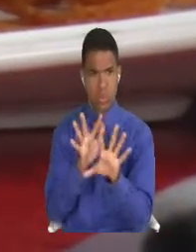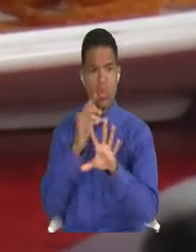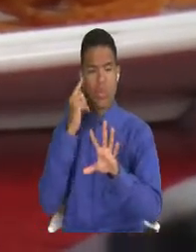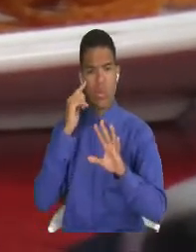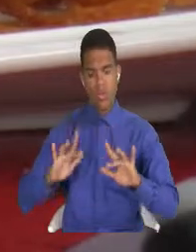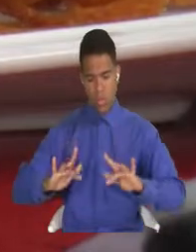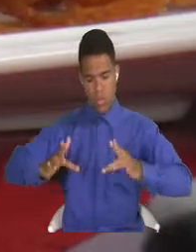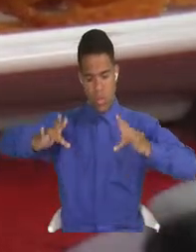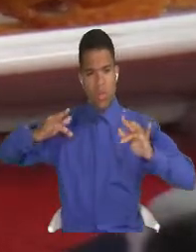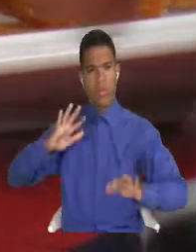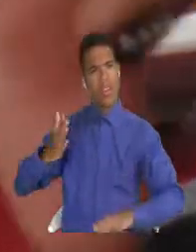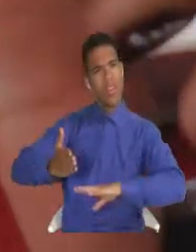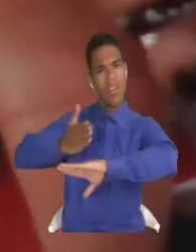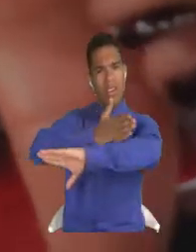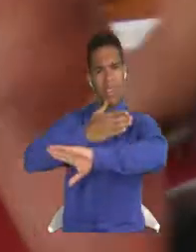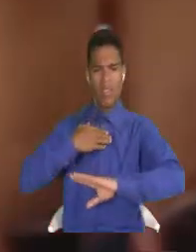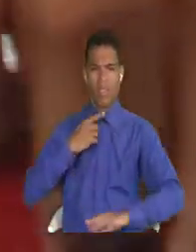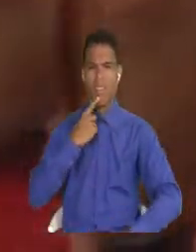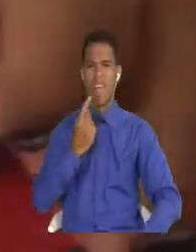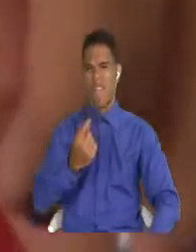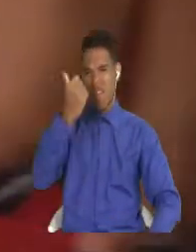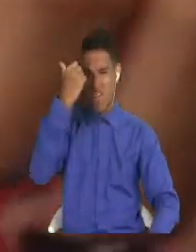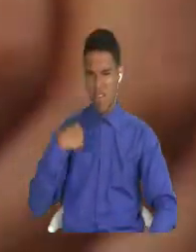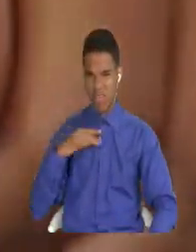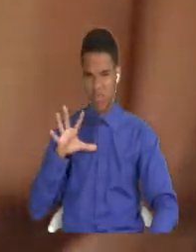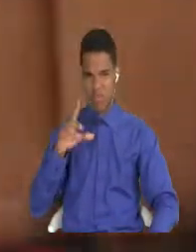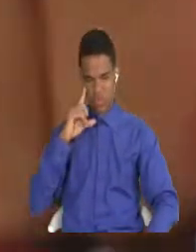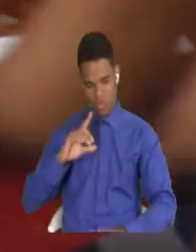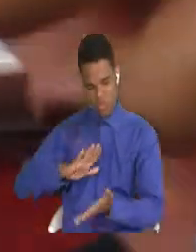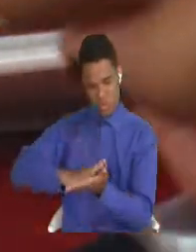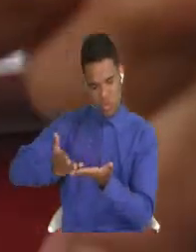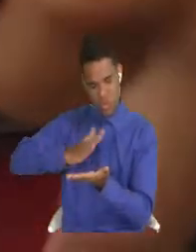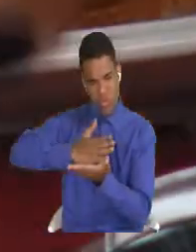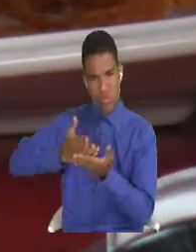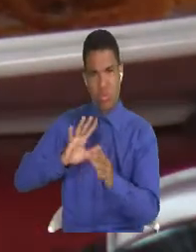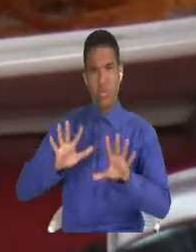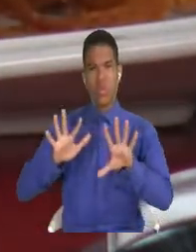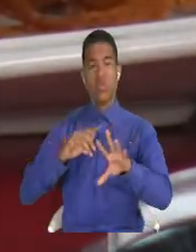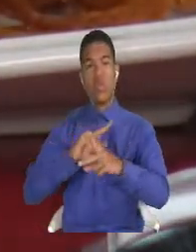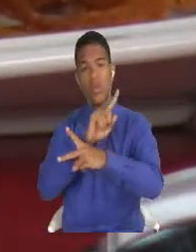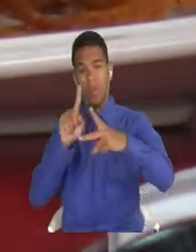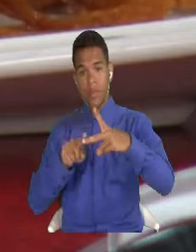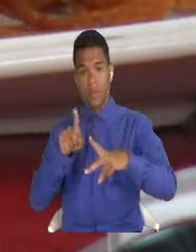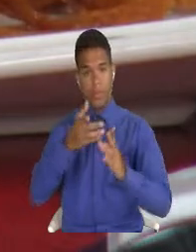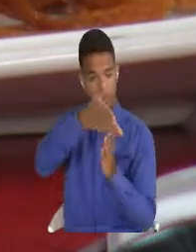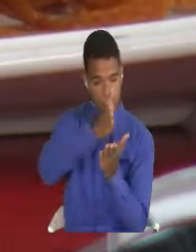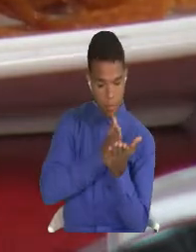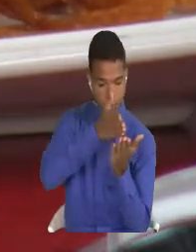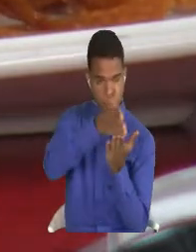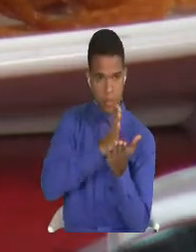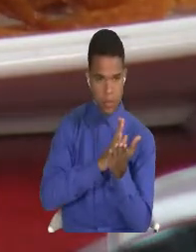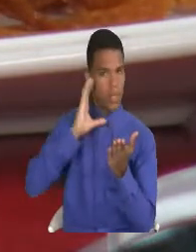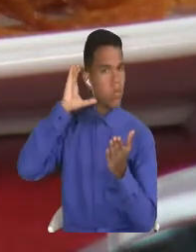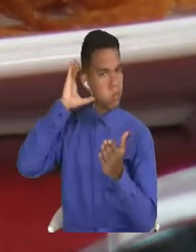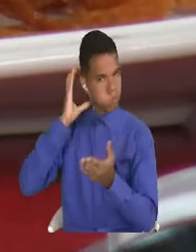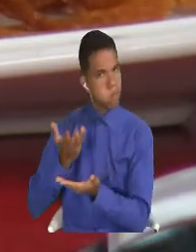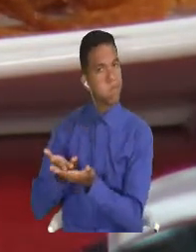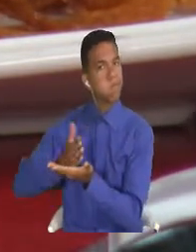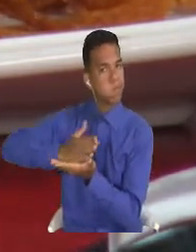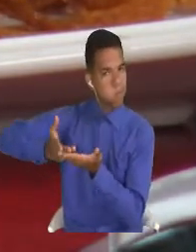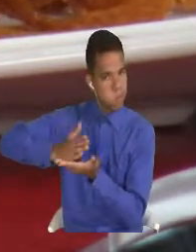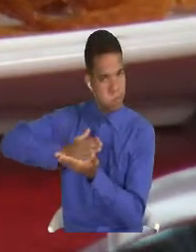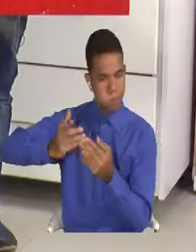programa lo habían visto, cómo es de fácil, señor, fritar esas tortillas. Aquí ya estoy adelantando nuestro plátano. Ajá. ¿Sí? Y